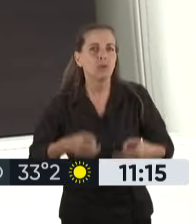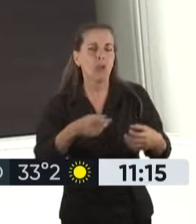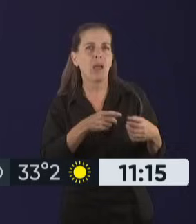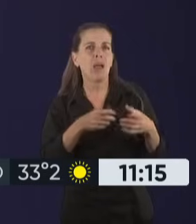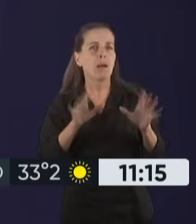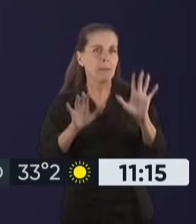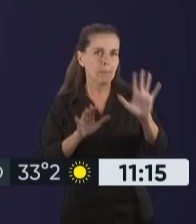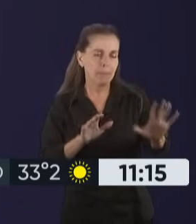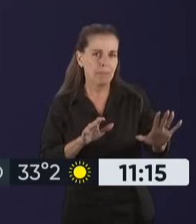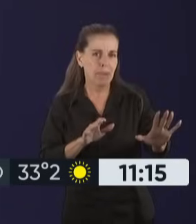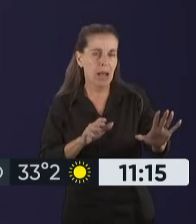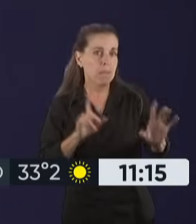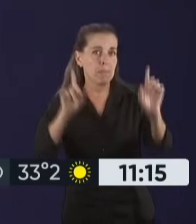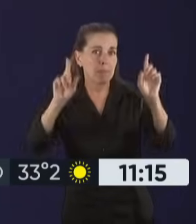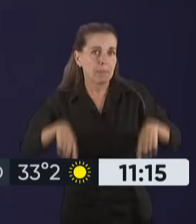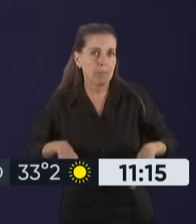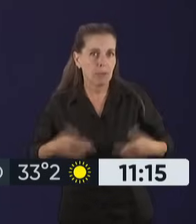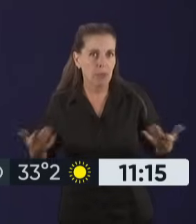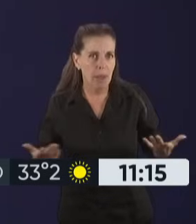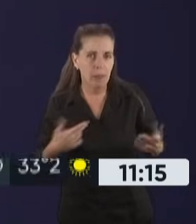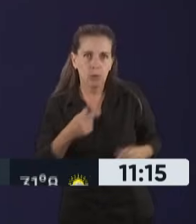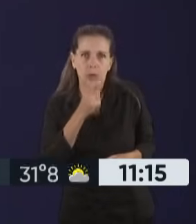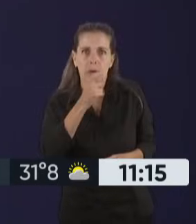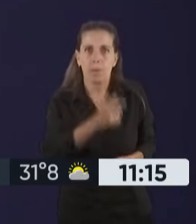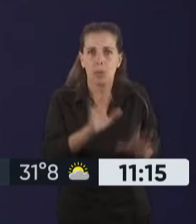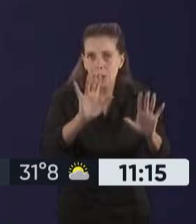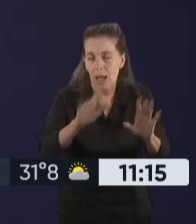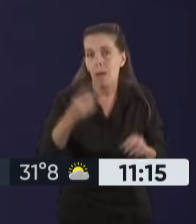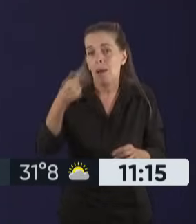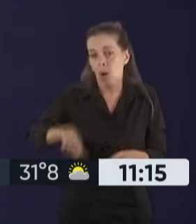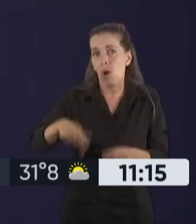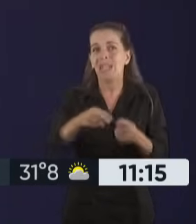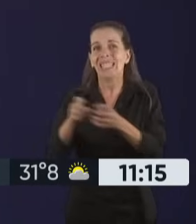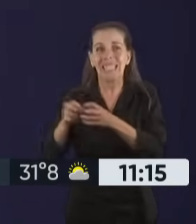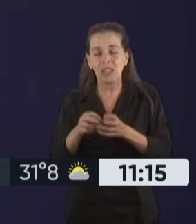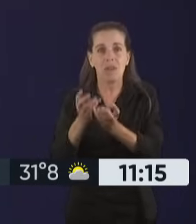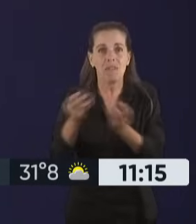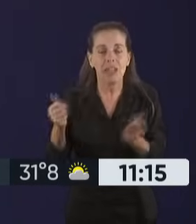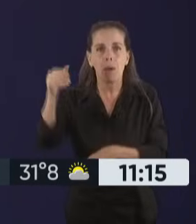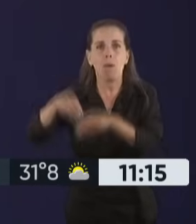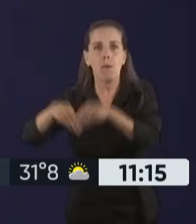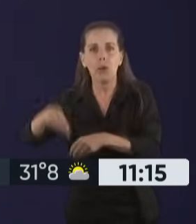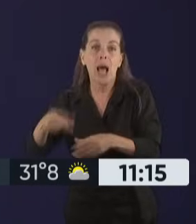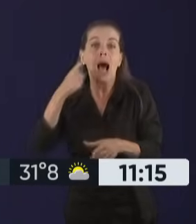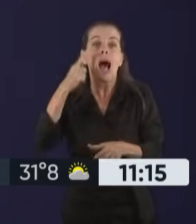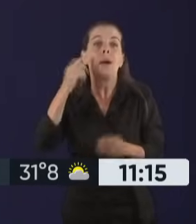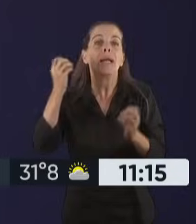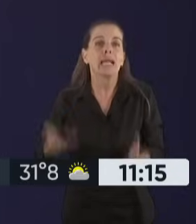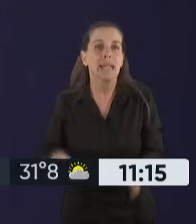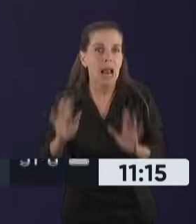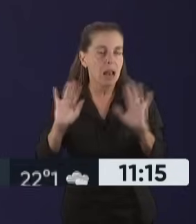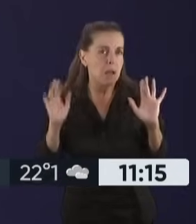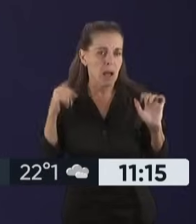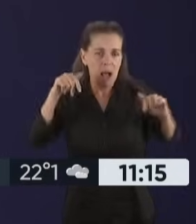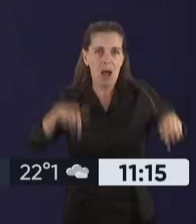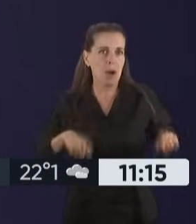no lo sabemos. Te lo digo cuando termine la sesión y se vote. La verdad es que no lo sabemos y no nos inmiscuimos